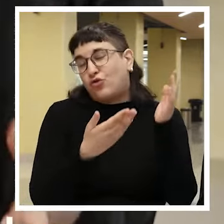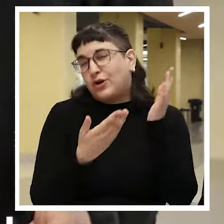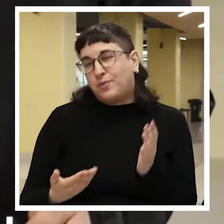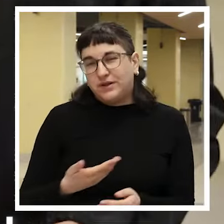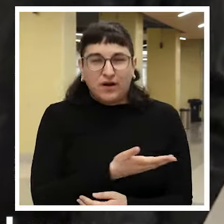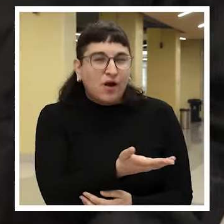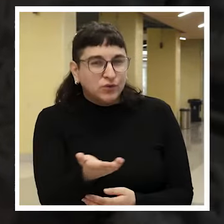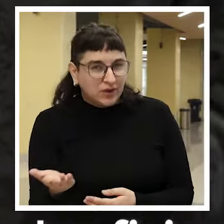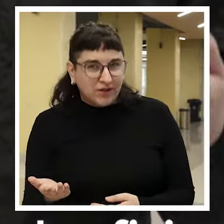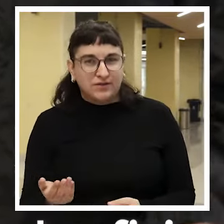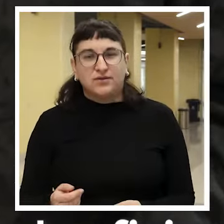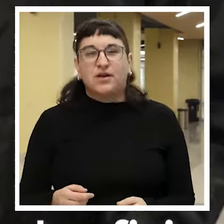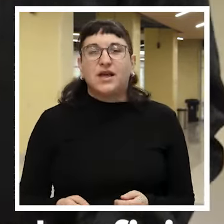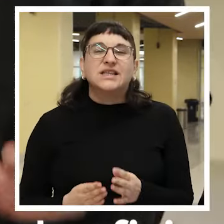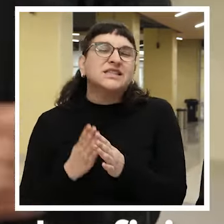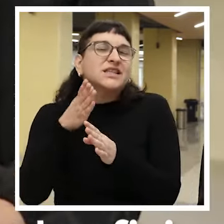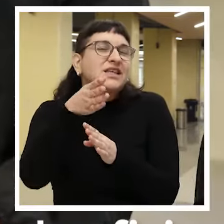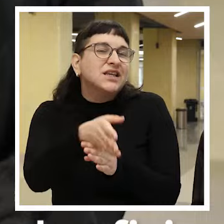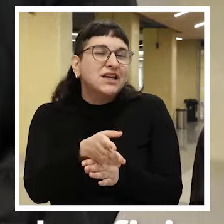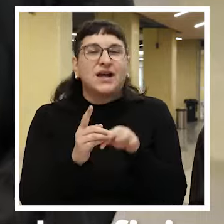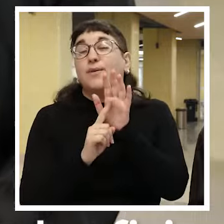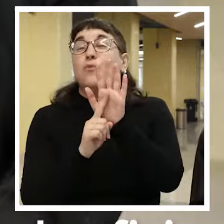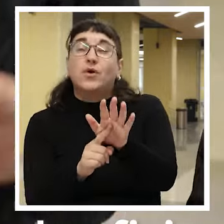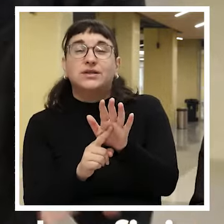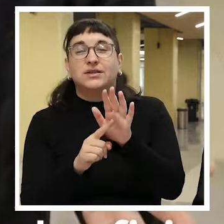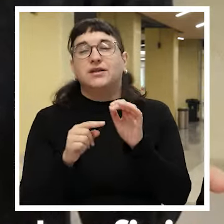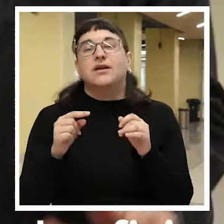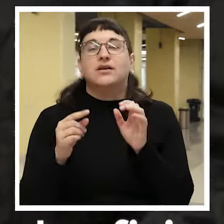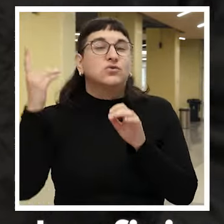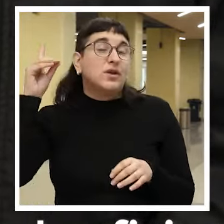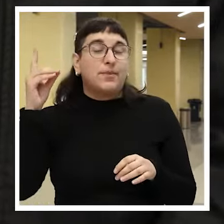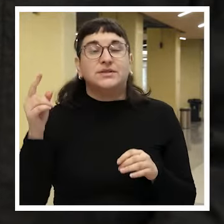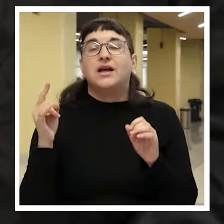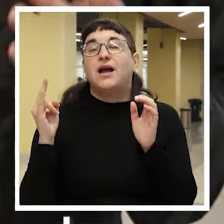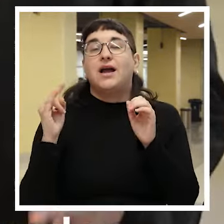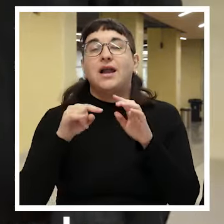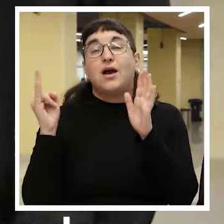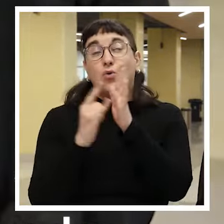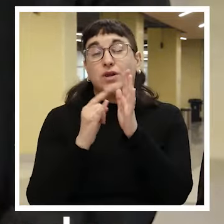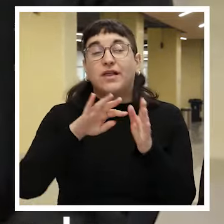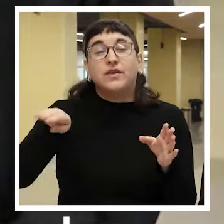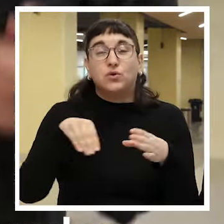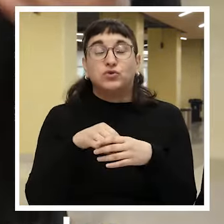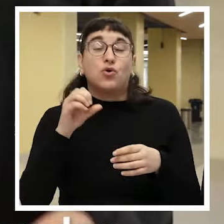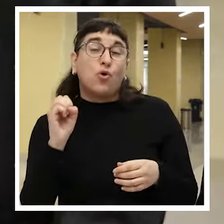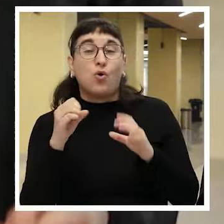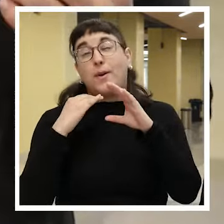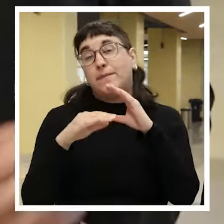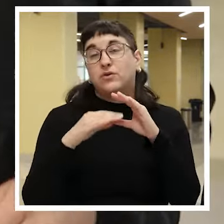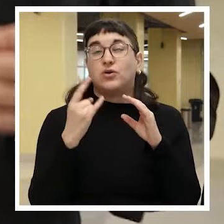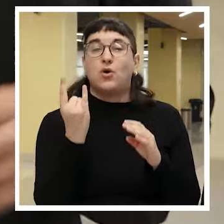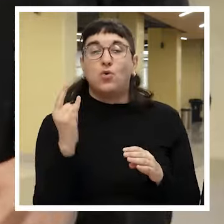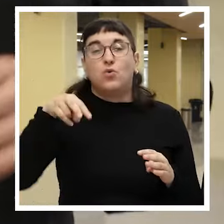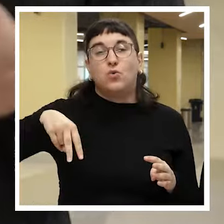que ustedes vayan y repórtense a la oficina de unidad de inclusión o también pueden mandar un correo a